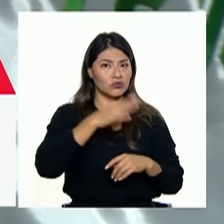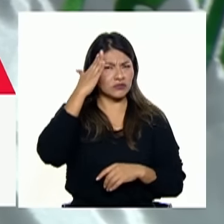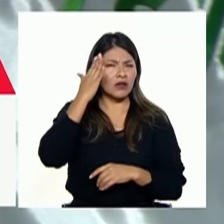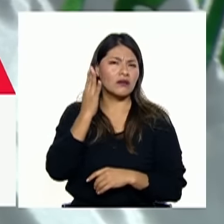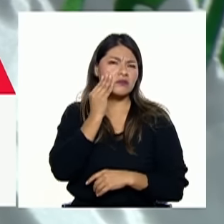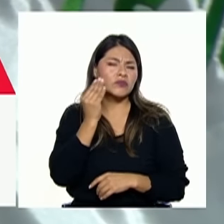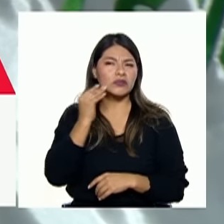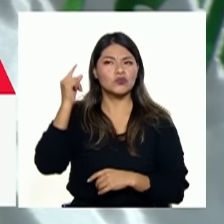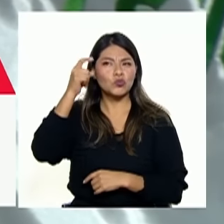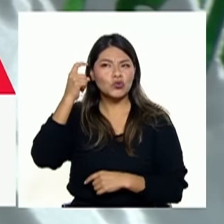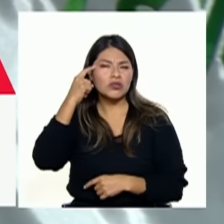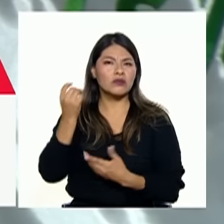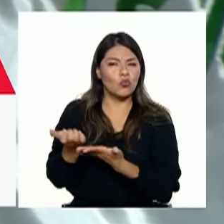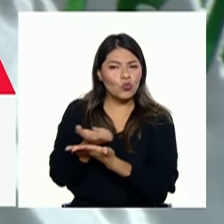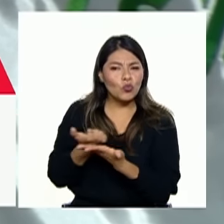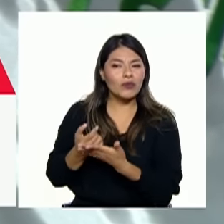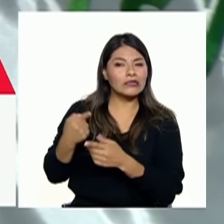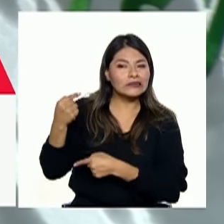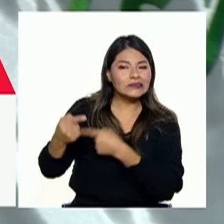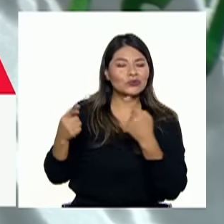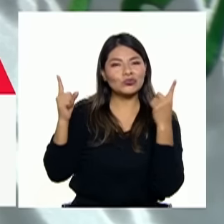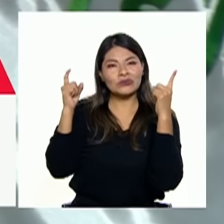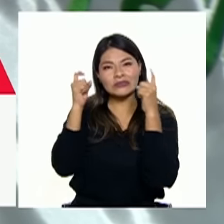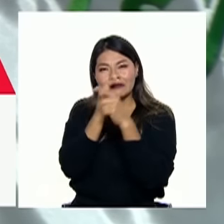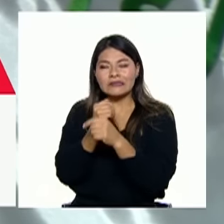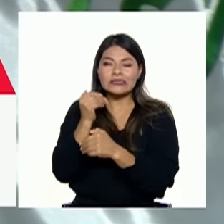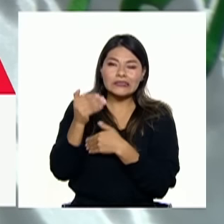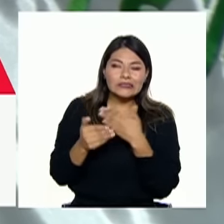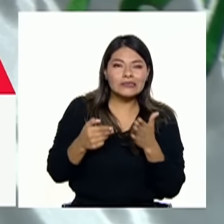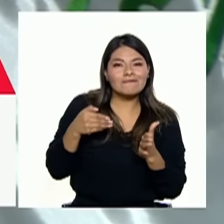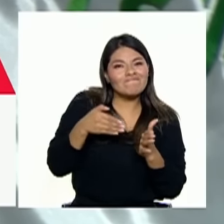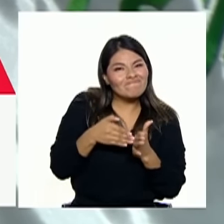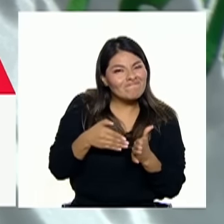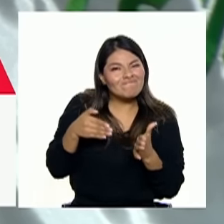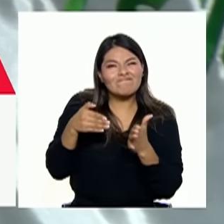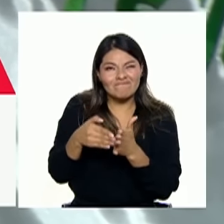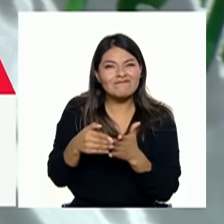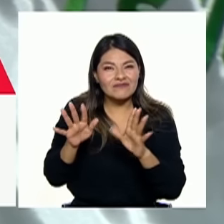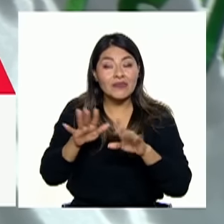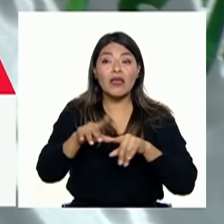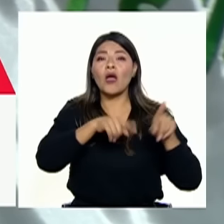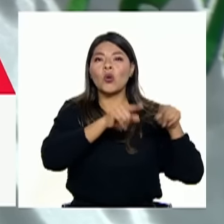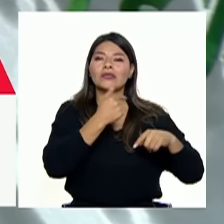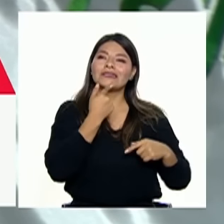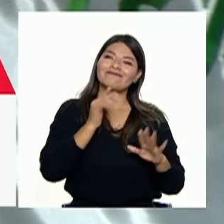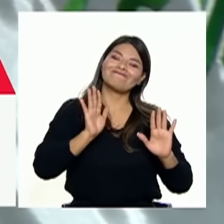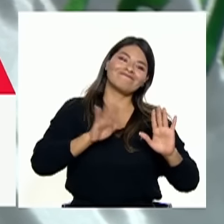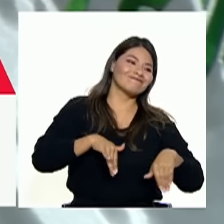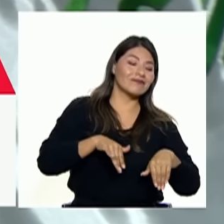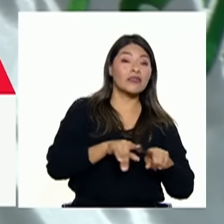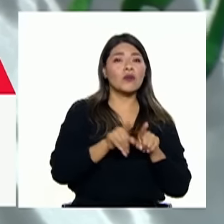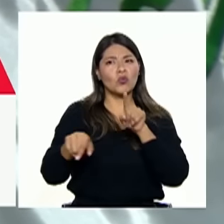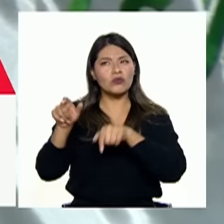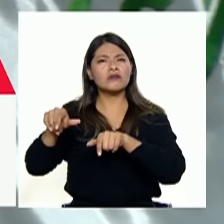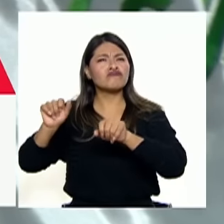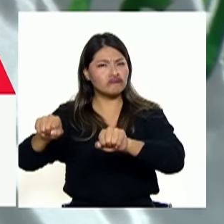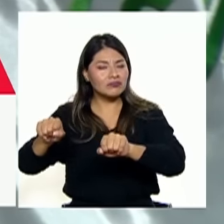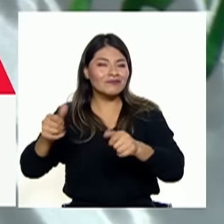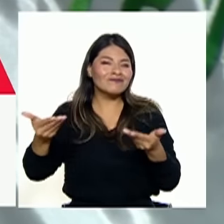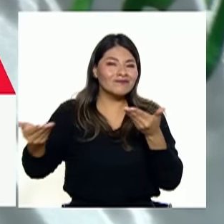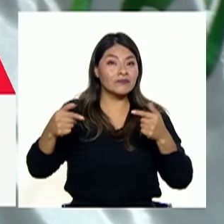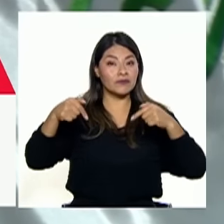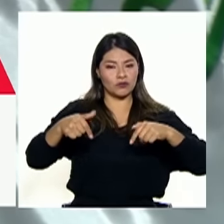desafíos que enfrentaremos en los próximos años. Algunos incluso son muy pesimistas al respecto. Sin embargo, desde la